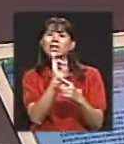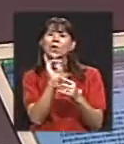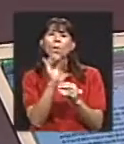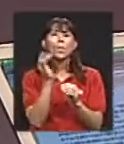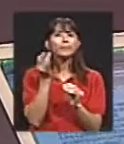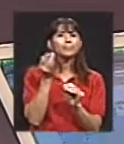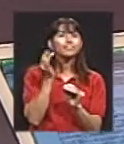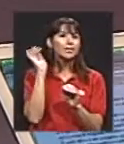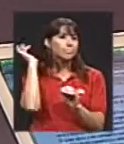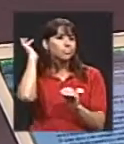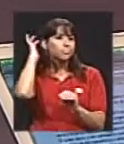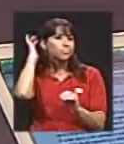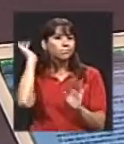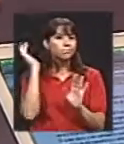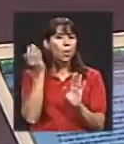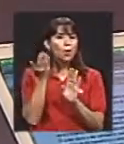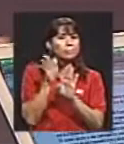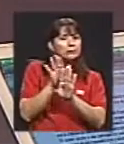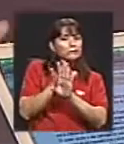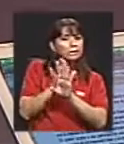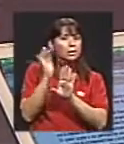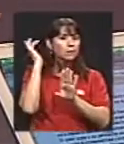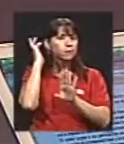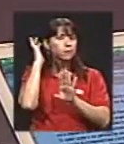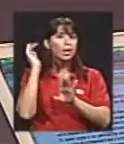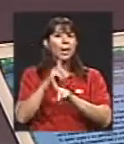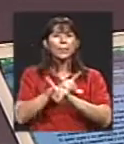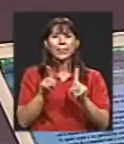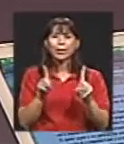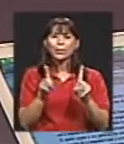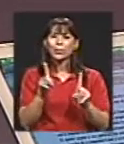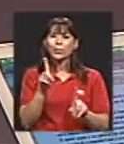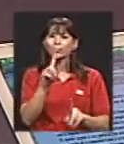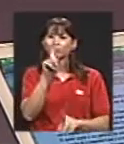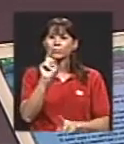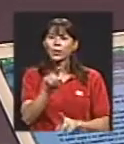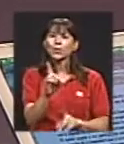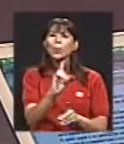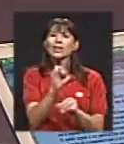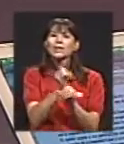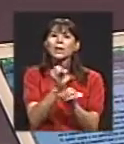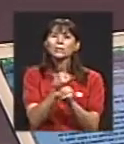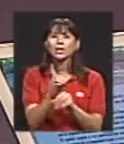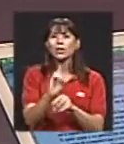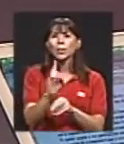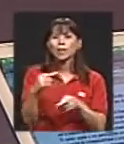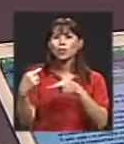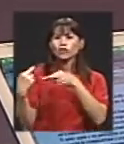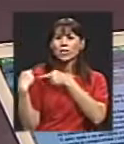maquillan y dónde están dónde están los entes dónde están los responsables